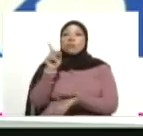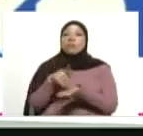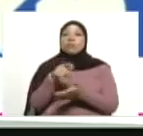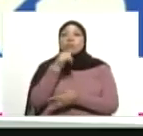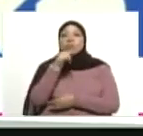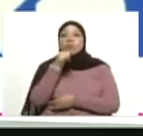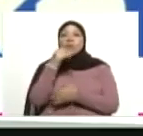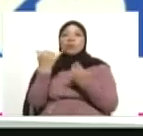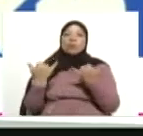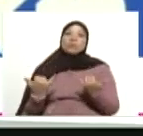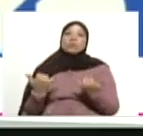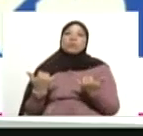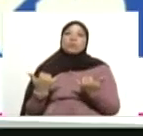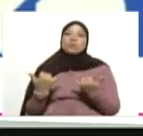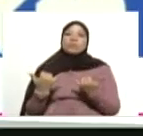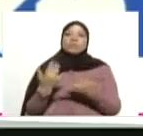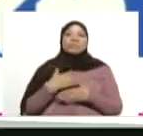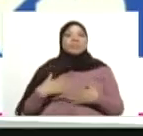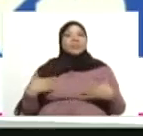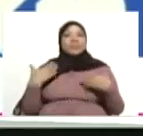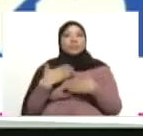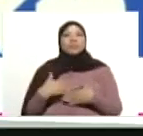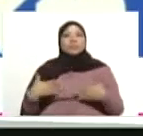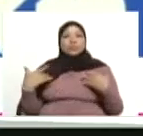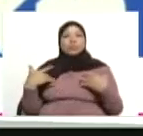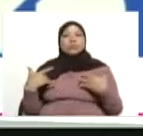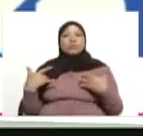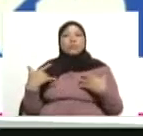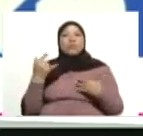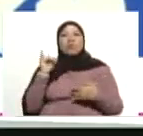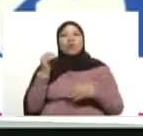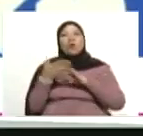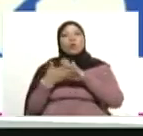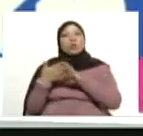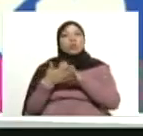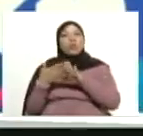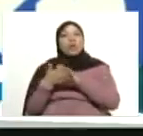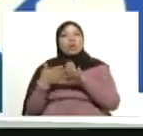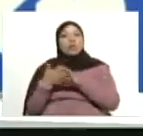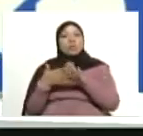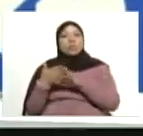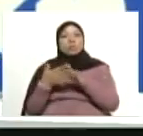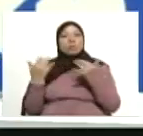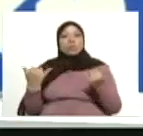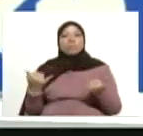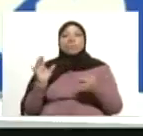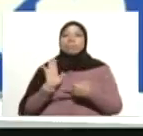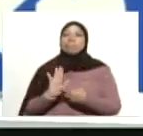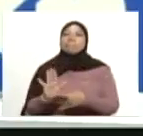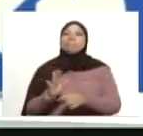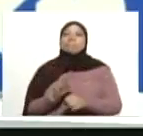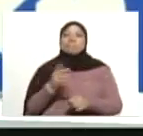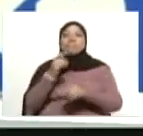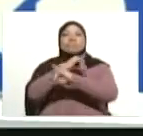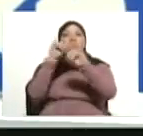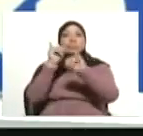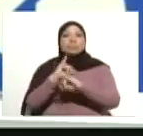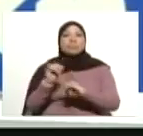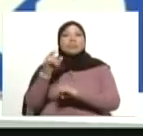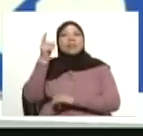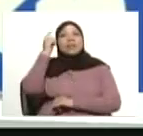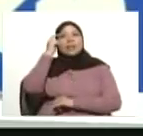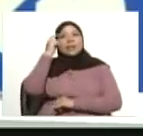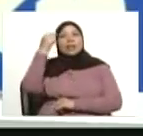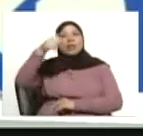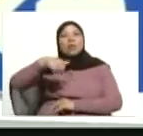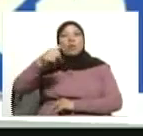y el momento adecuado. Aquí tenemos un caso resuelto, ¿verdad?, que vamos a presentar felizmente el día de hoy,